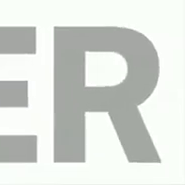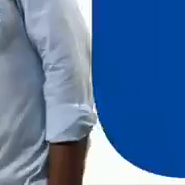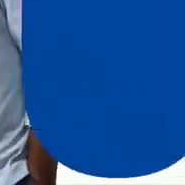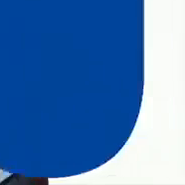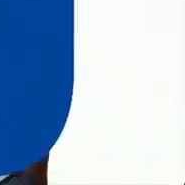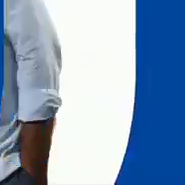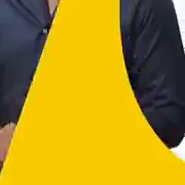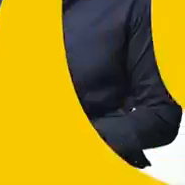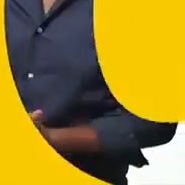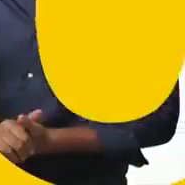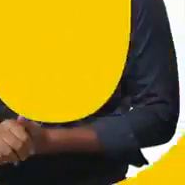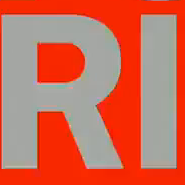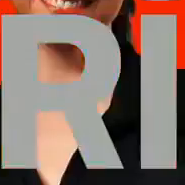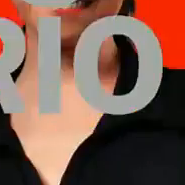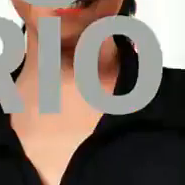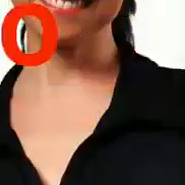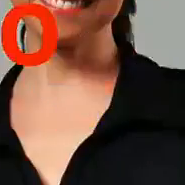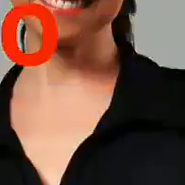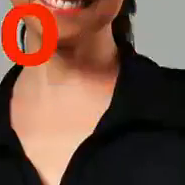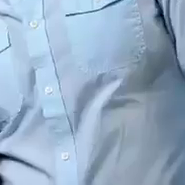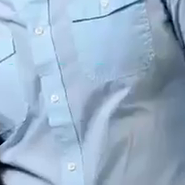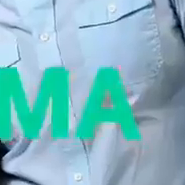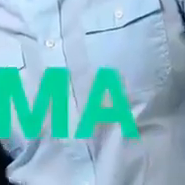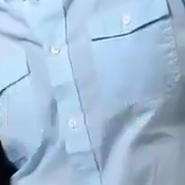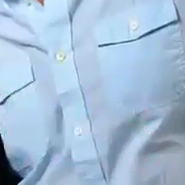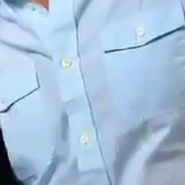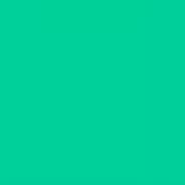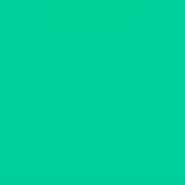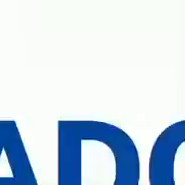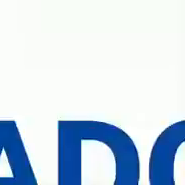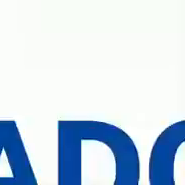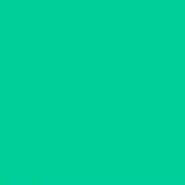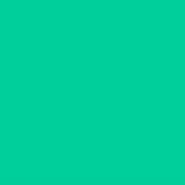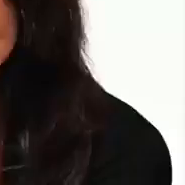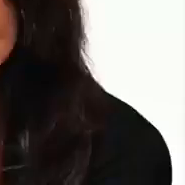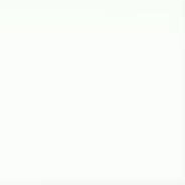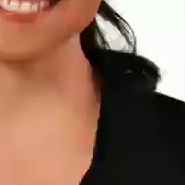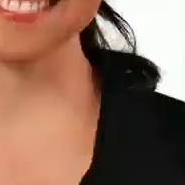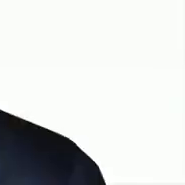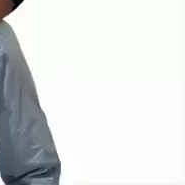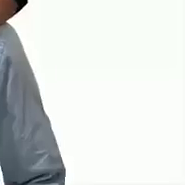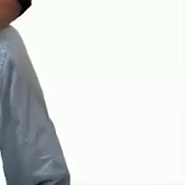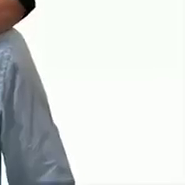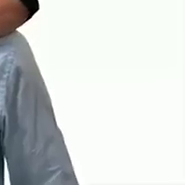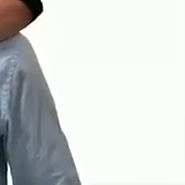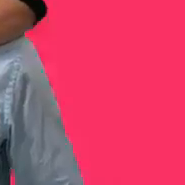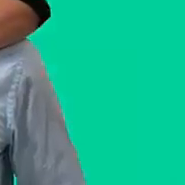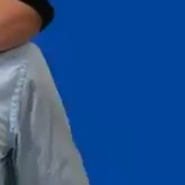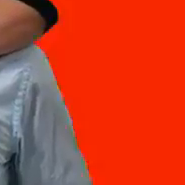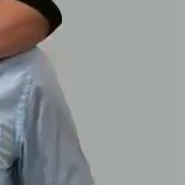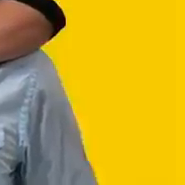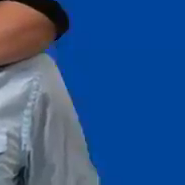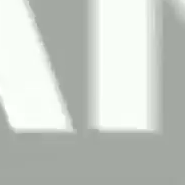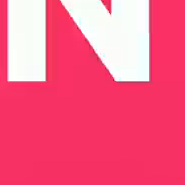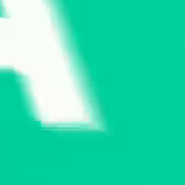Natalia y Javier llegan en nuevo horario, con un programa renovado, en tiempos para